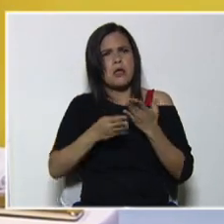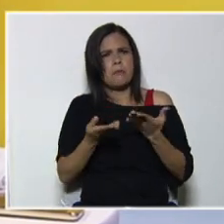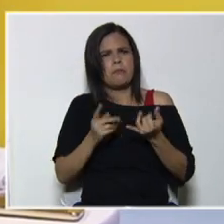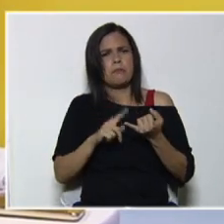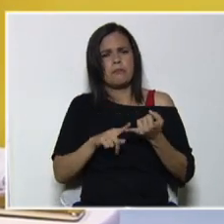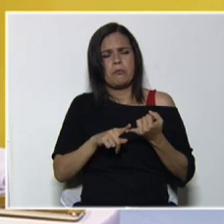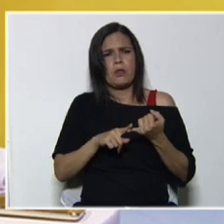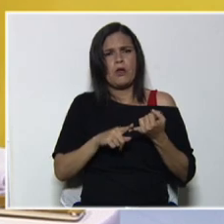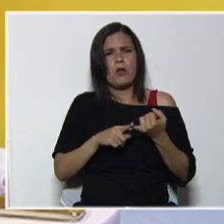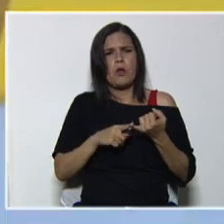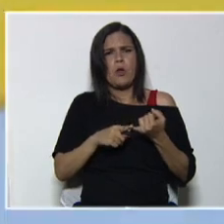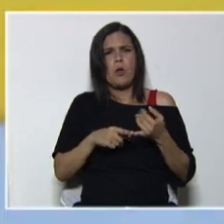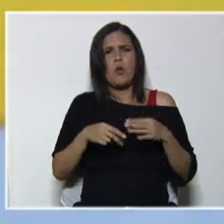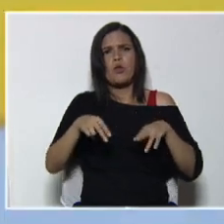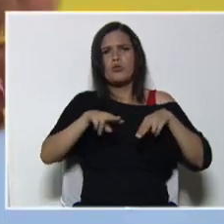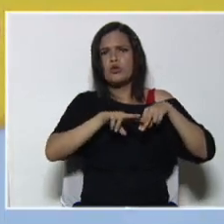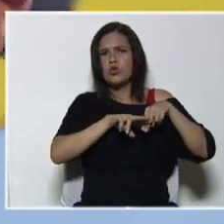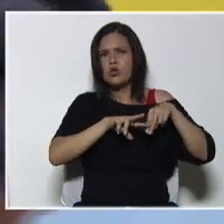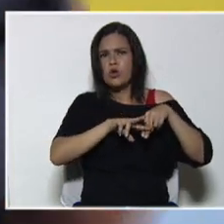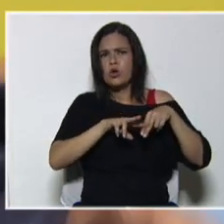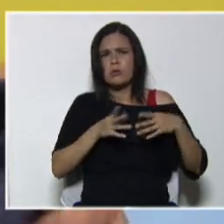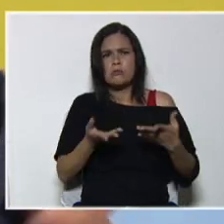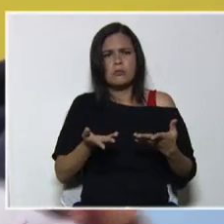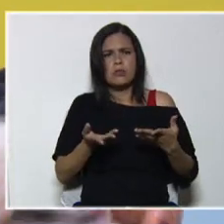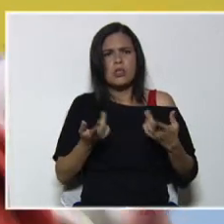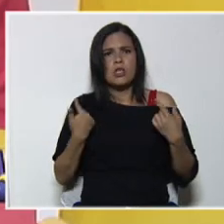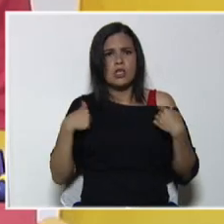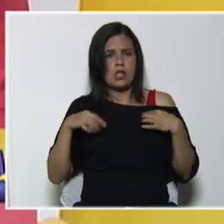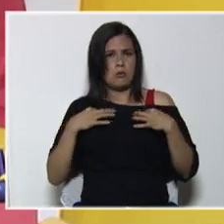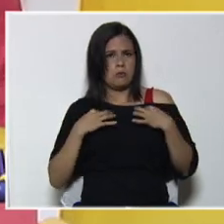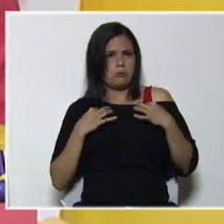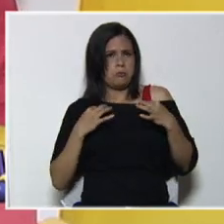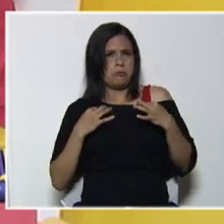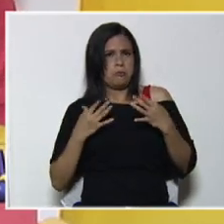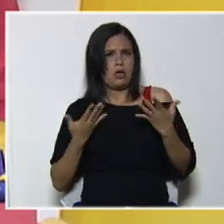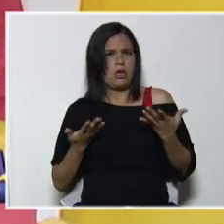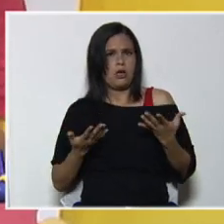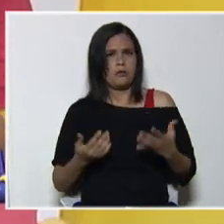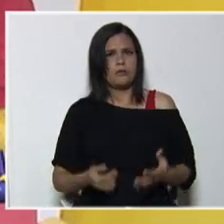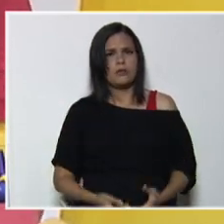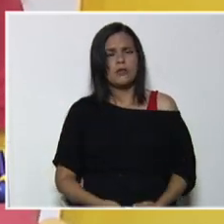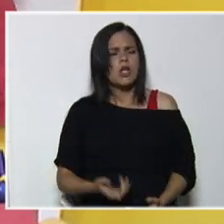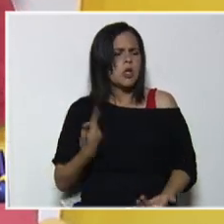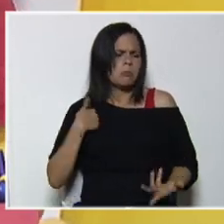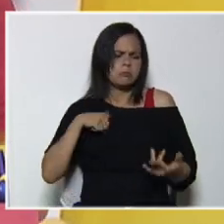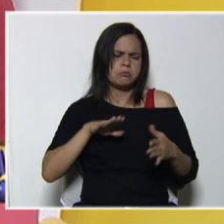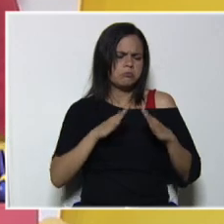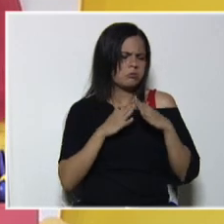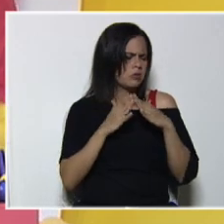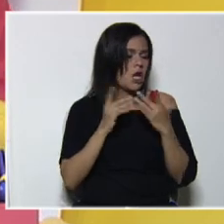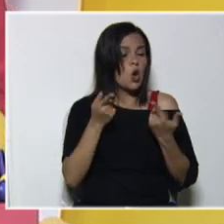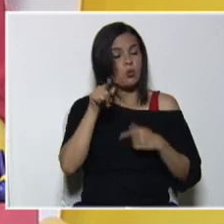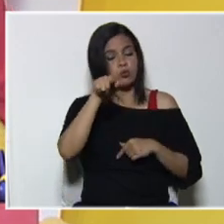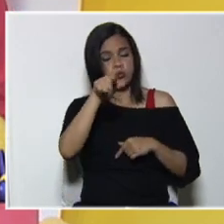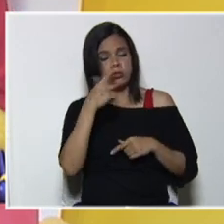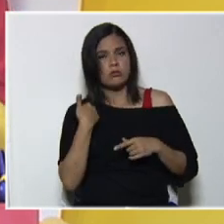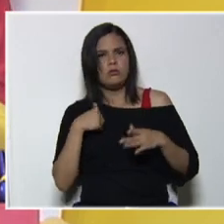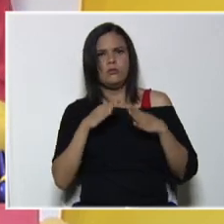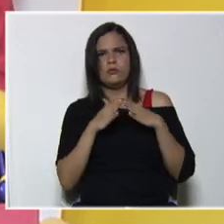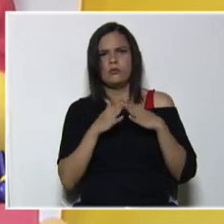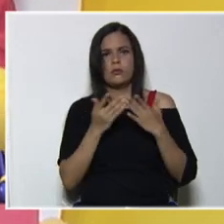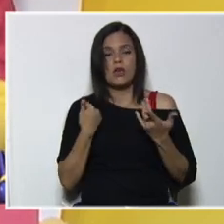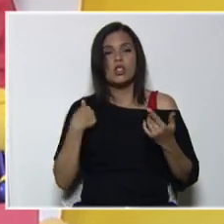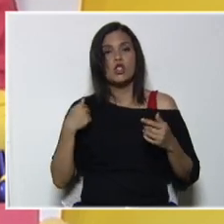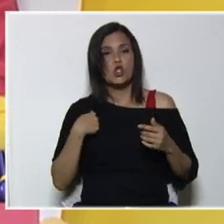un short y tenemos una camiseta. Lo que tengamos en casa, lo que ustedes tengan allá. Acá yo